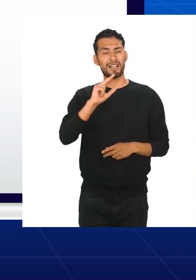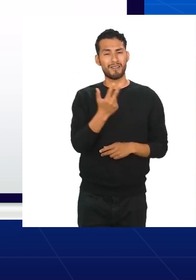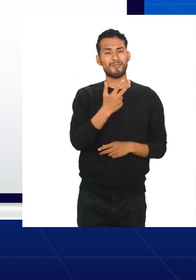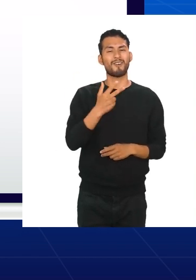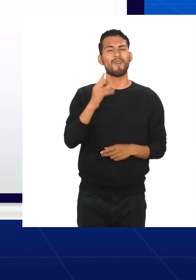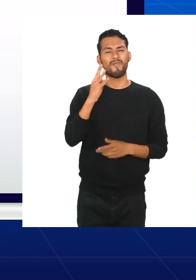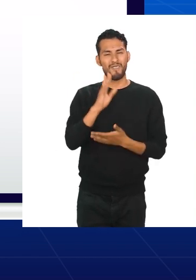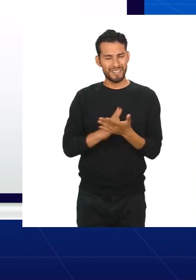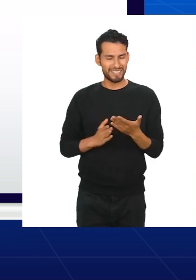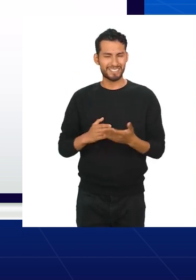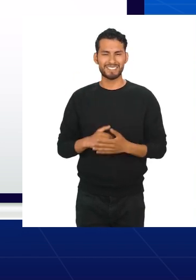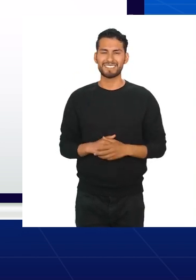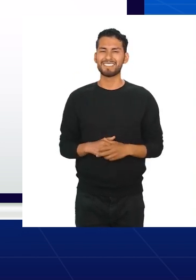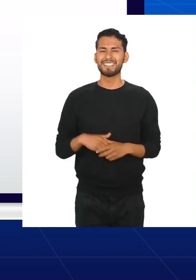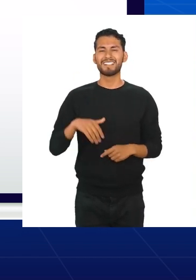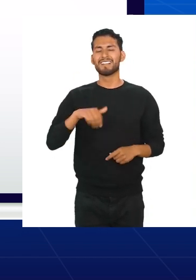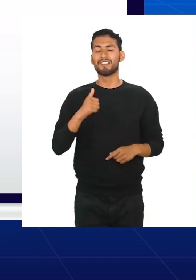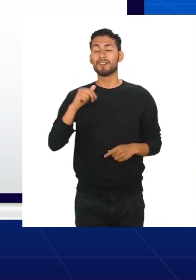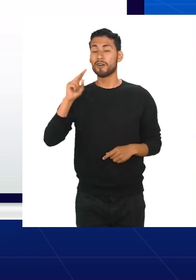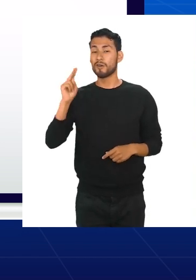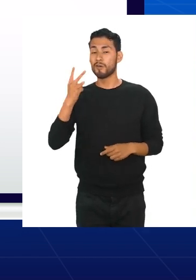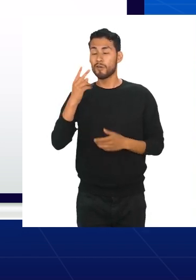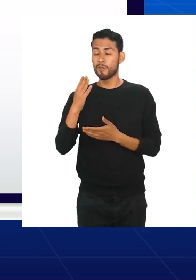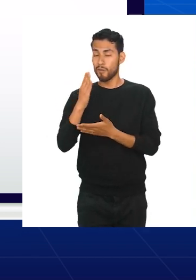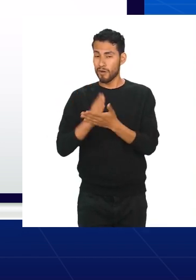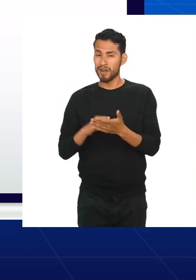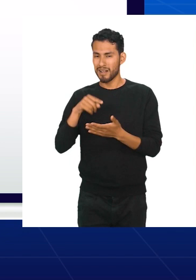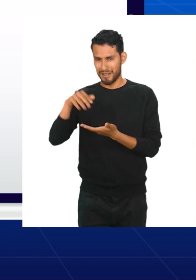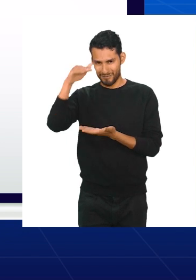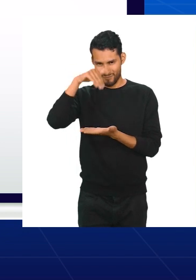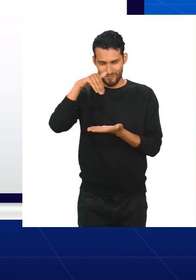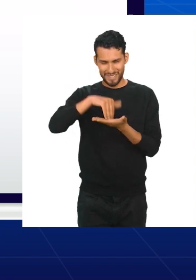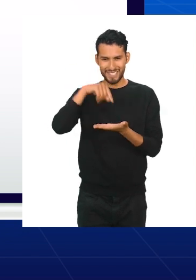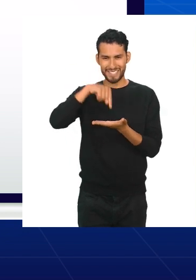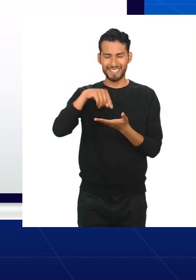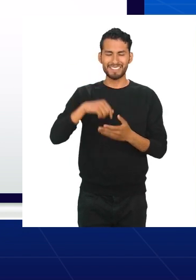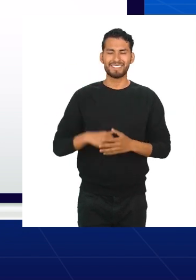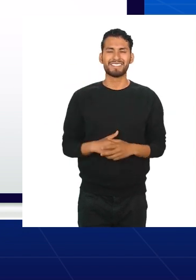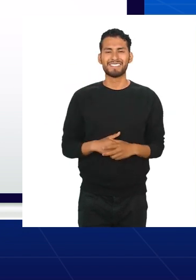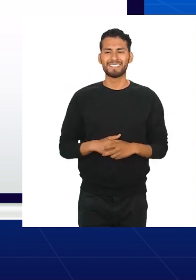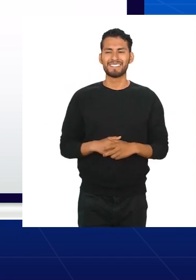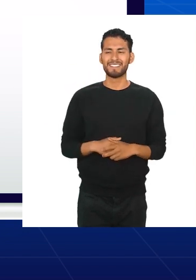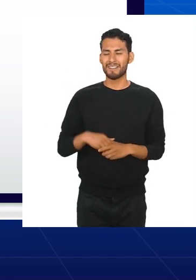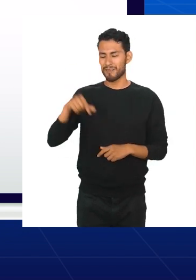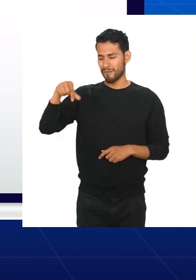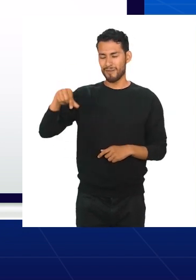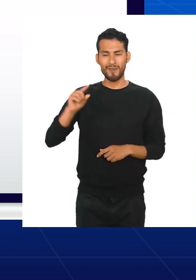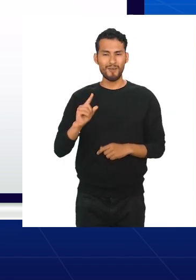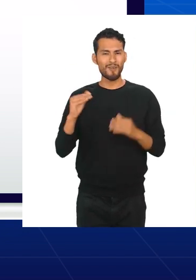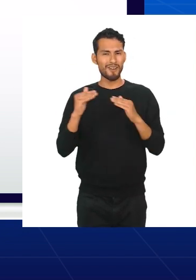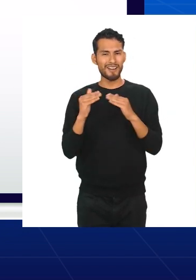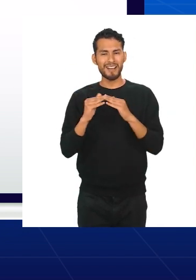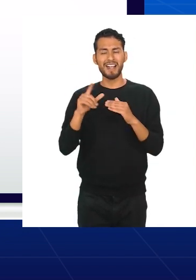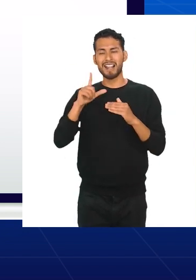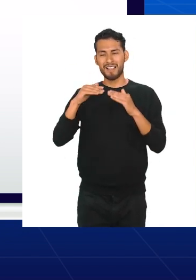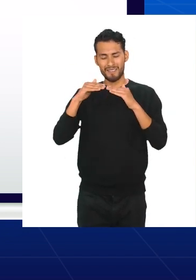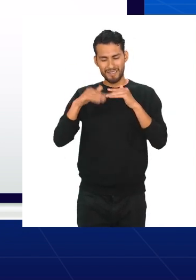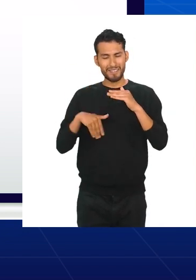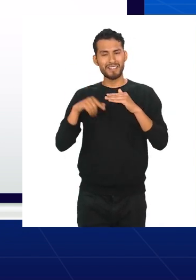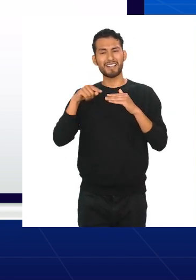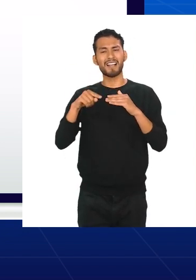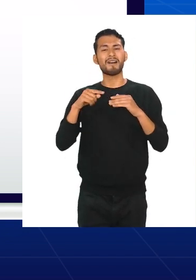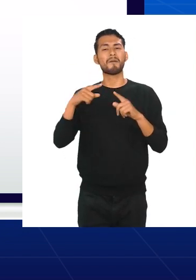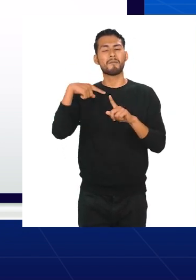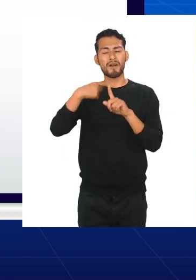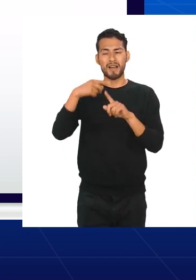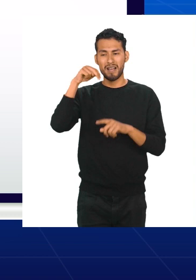y tercer cuartil. El segundo cuartil coincide con la mediana. Okay. El cuartil 1 es igual al límite inferior de la